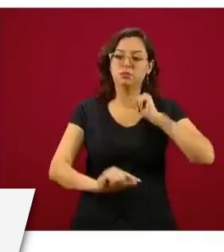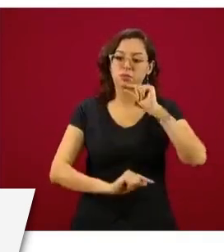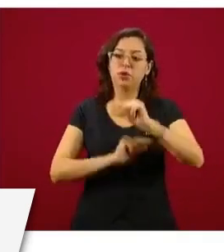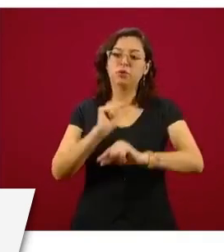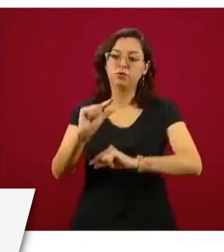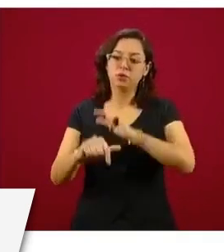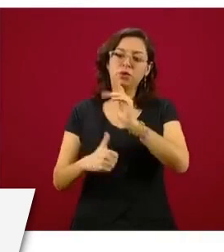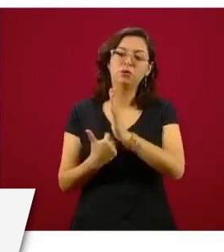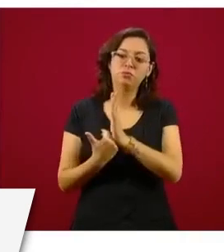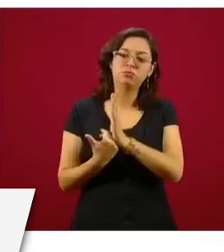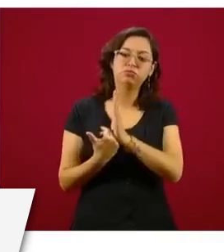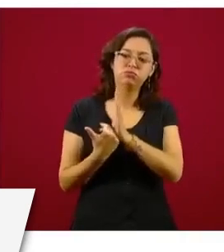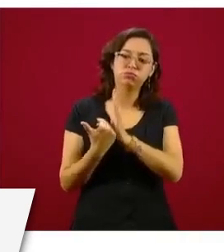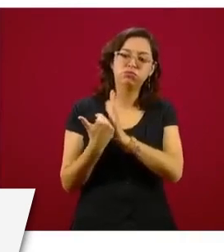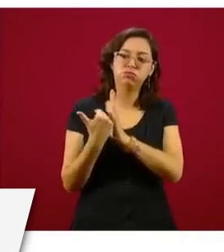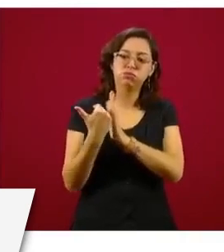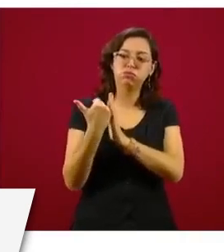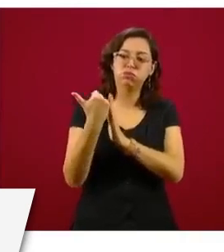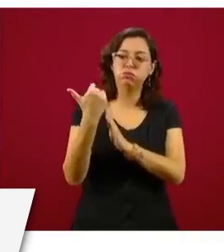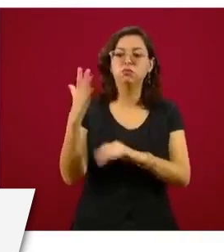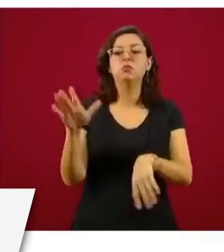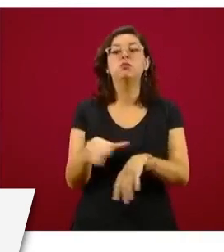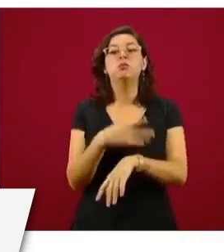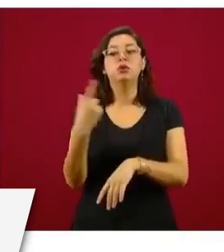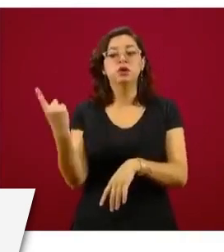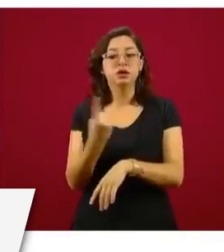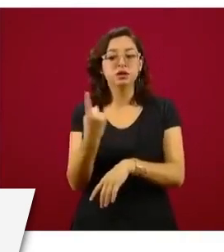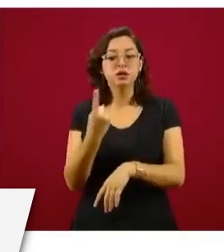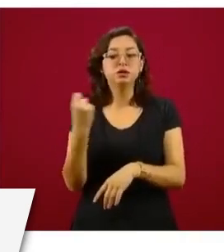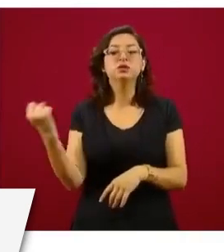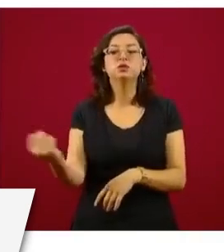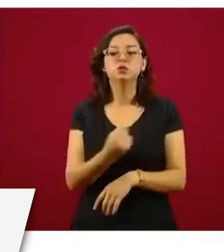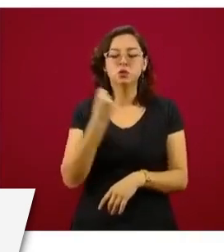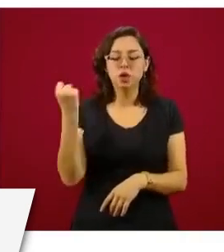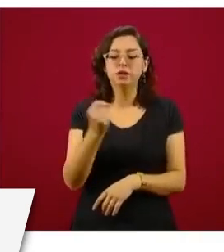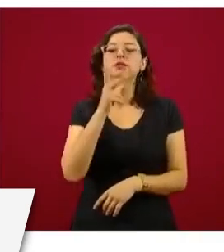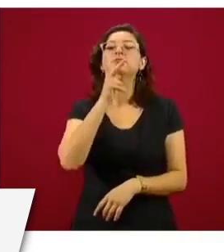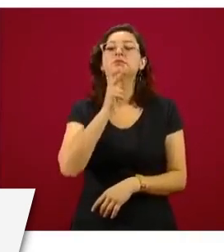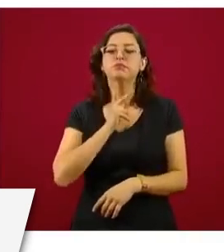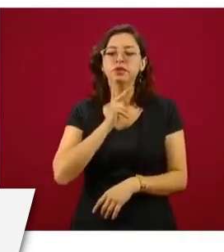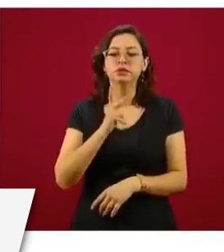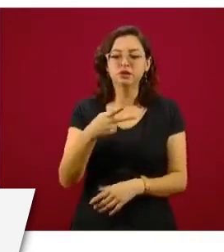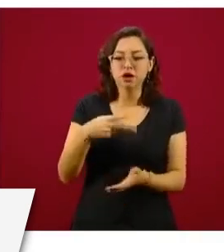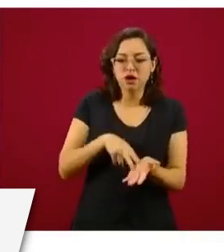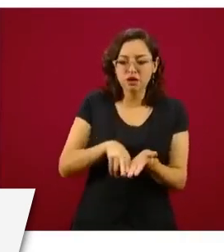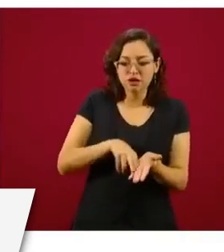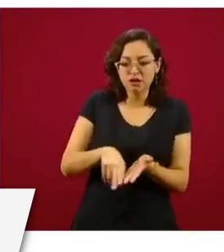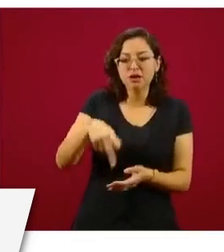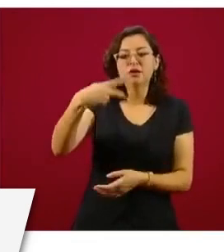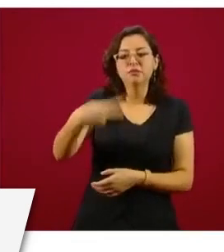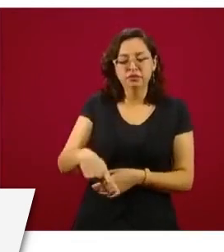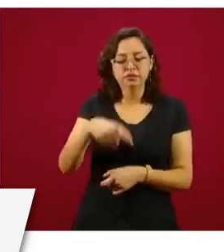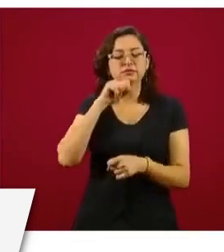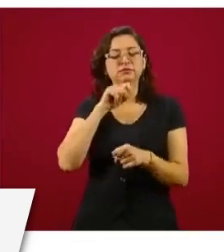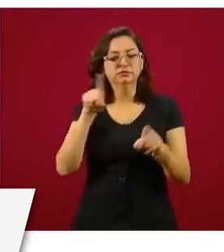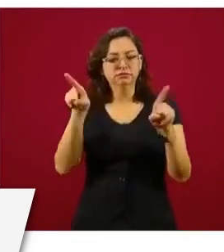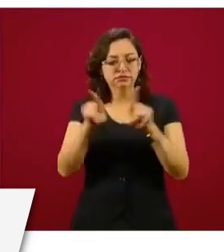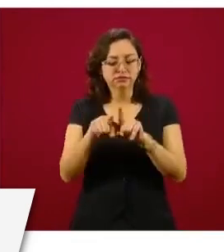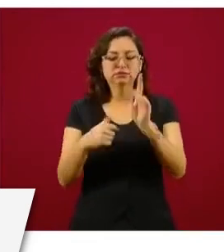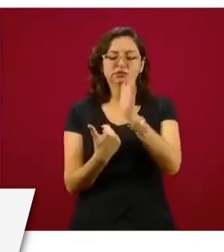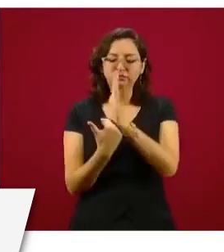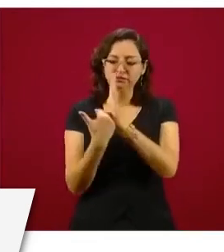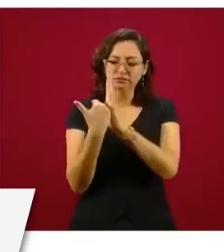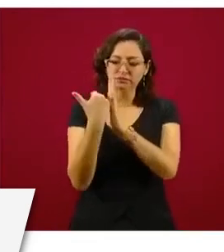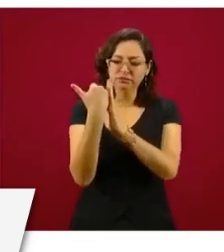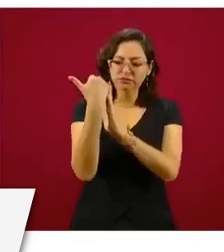es correspondiente a que afortunadamente la mezcla mexicana de petróleo también ha venido